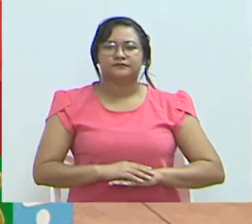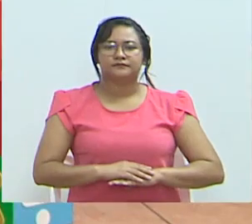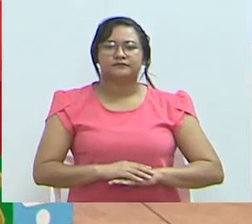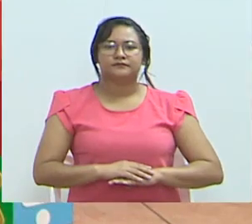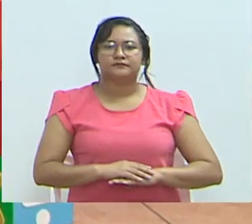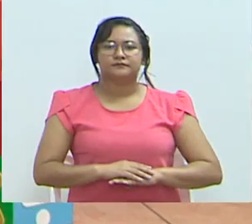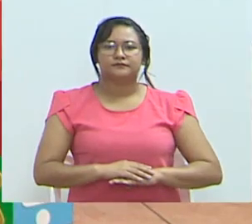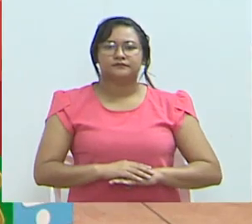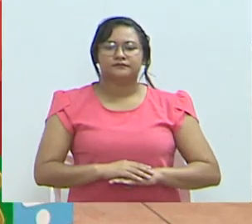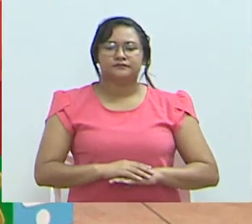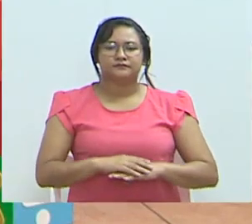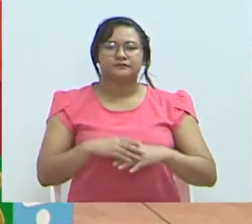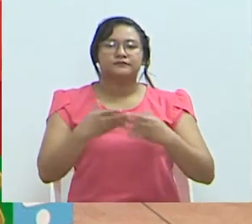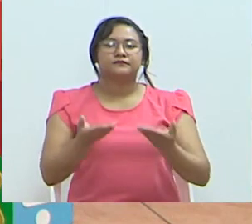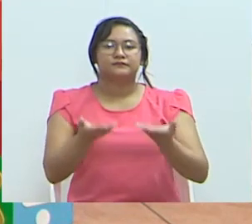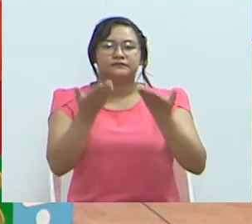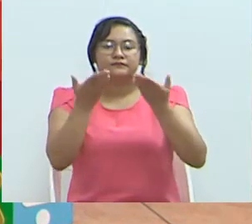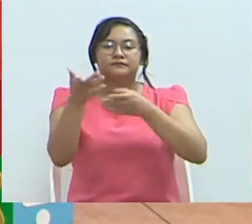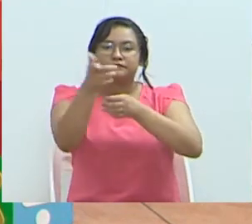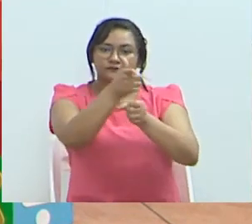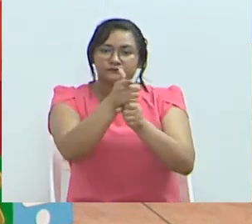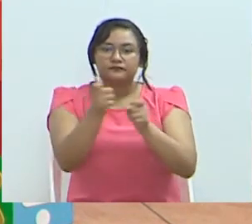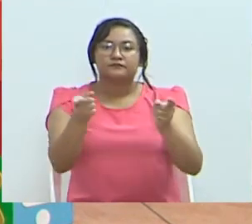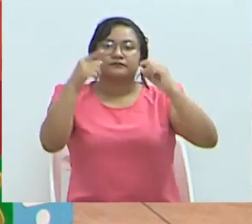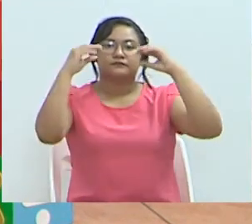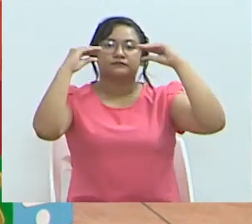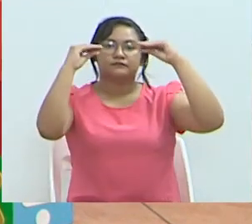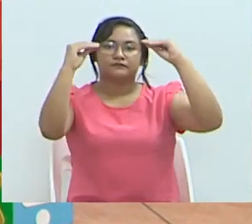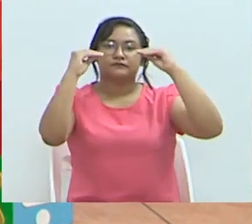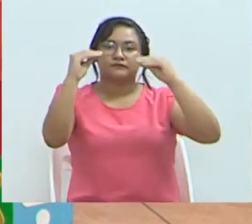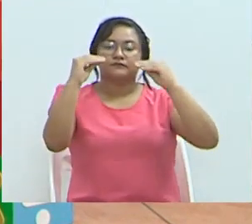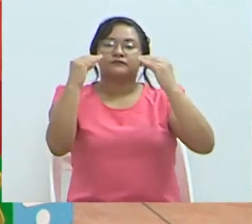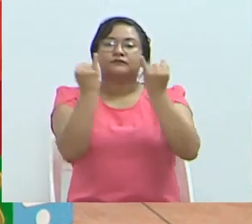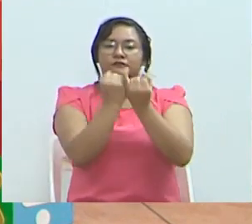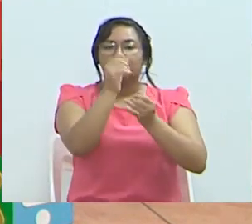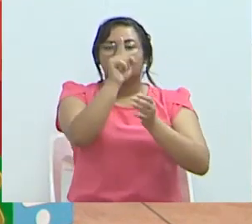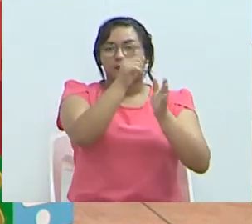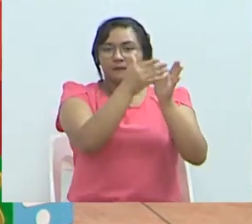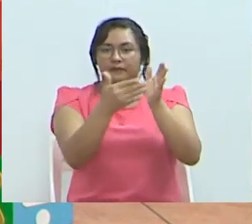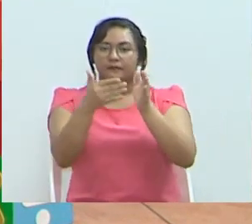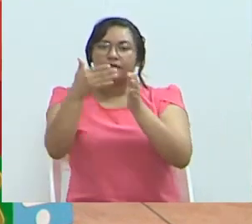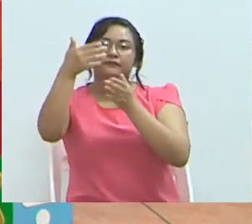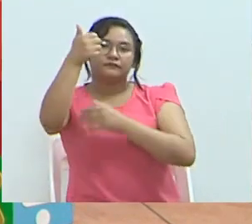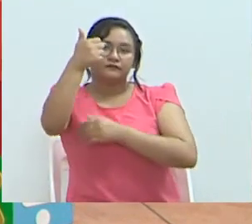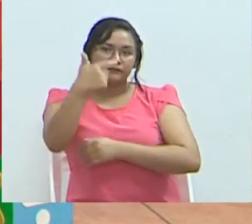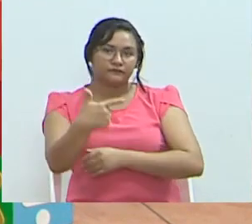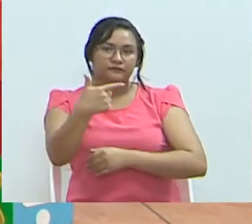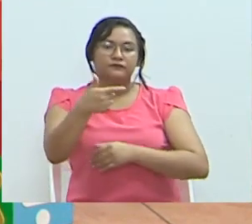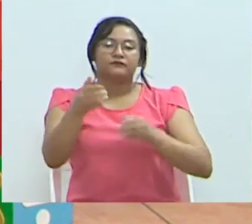Bueno, esta ha sido nuestra cápsula educativa de primaria comunitaria, jóvenes y adultos del primer ciclo de